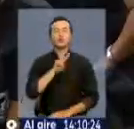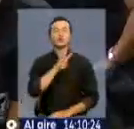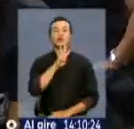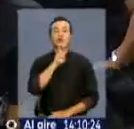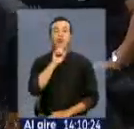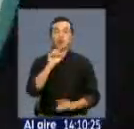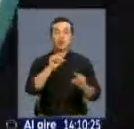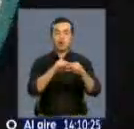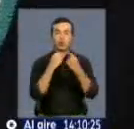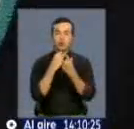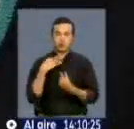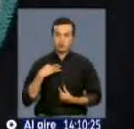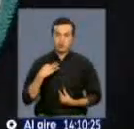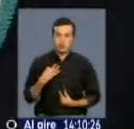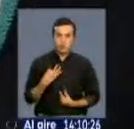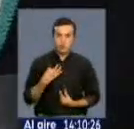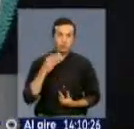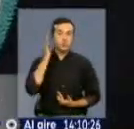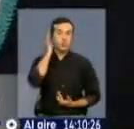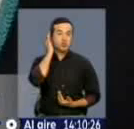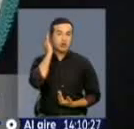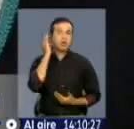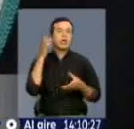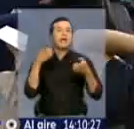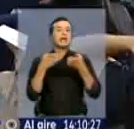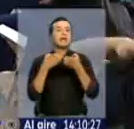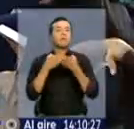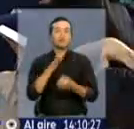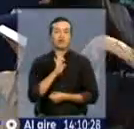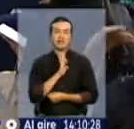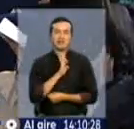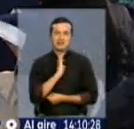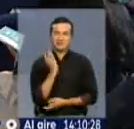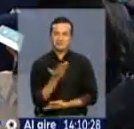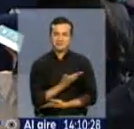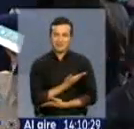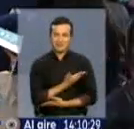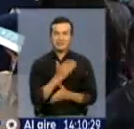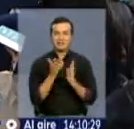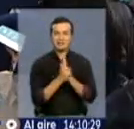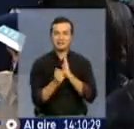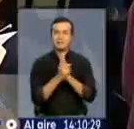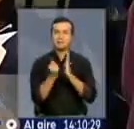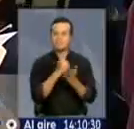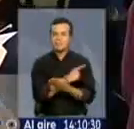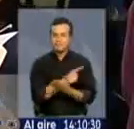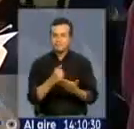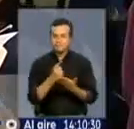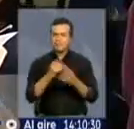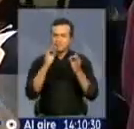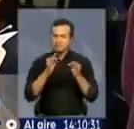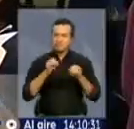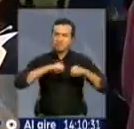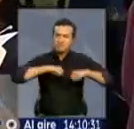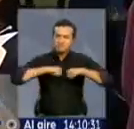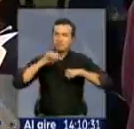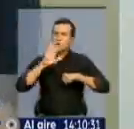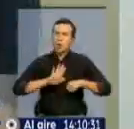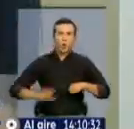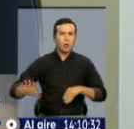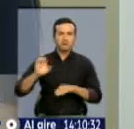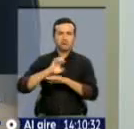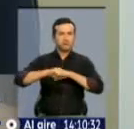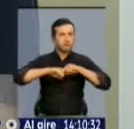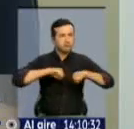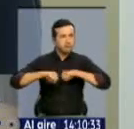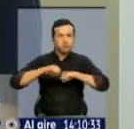240 brigadistas son parte de los equipos técnicos de Las Manuelas que se capacitarán durante esta semana para una óptima gestión en territorio.